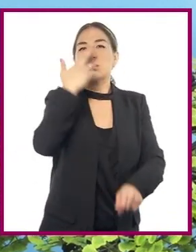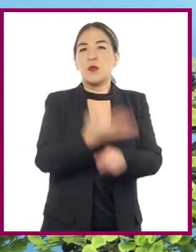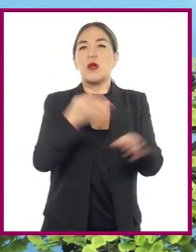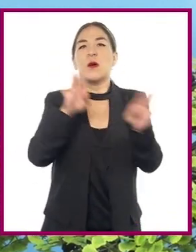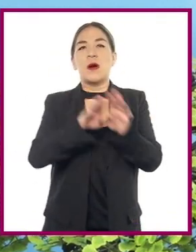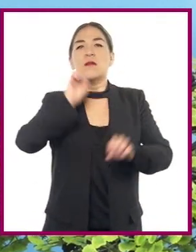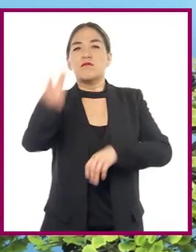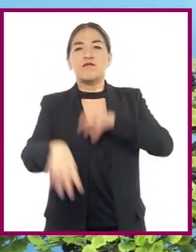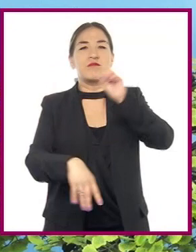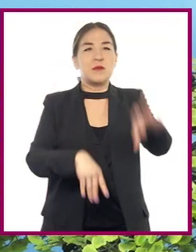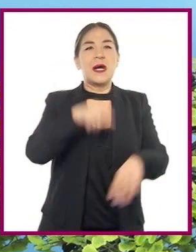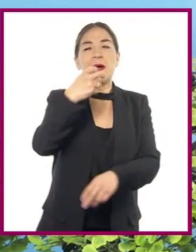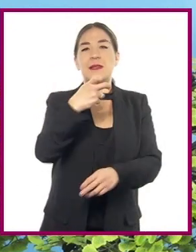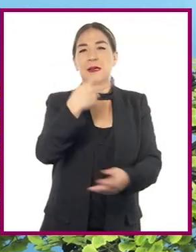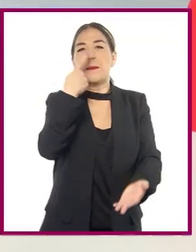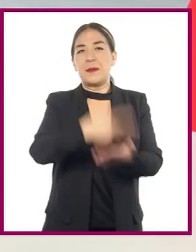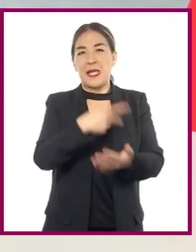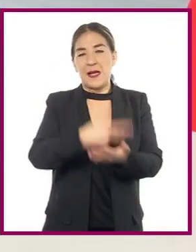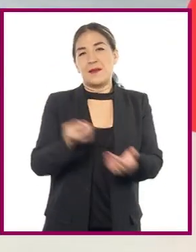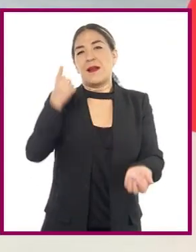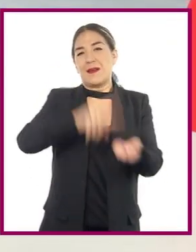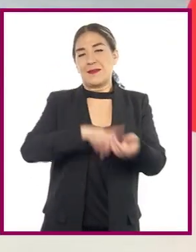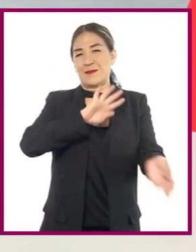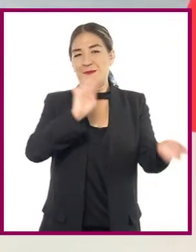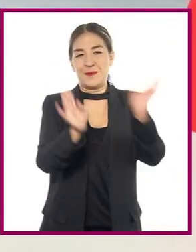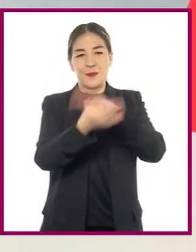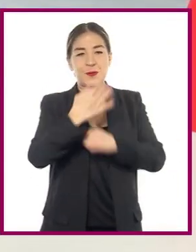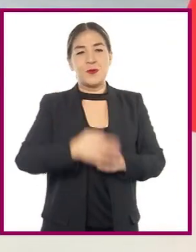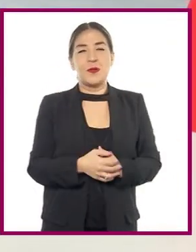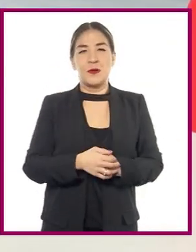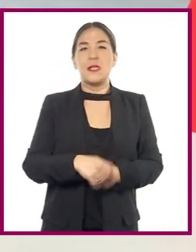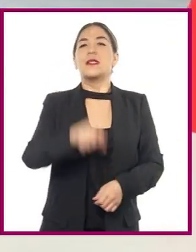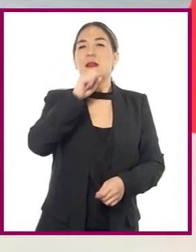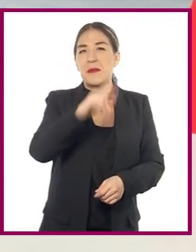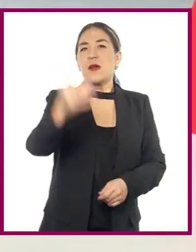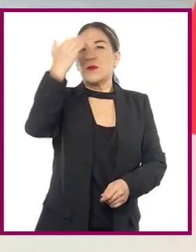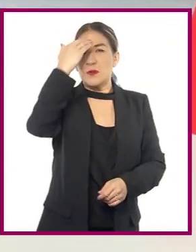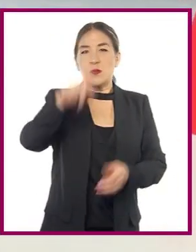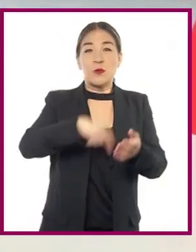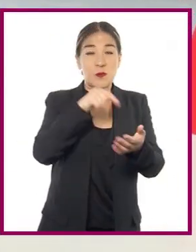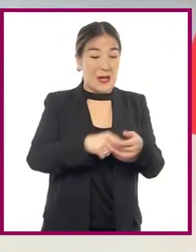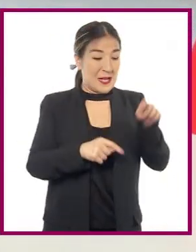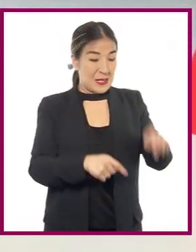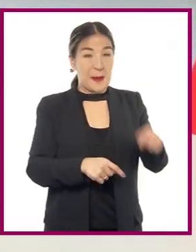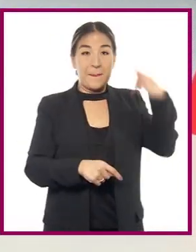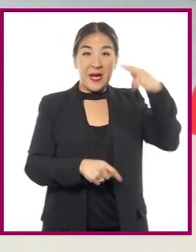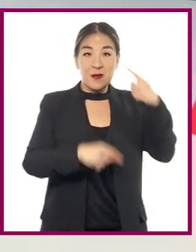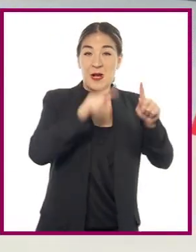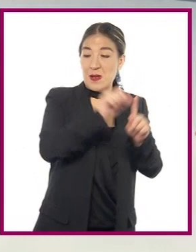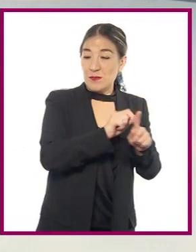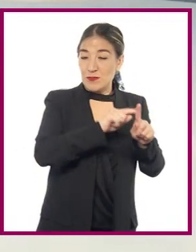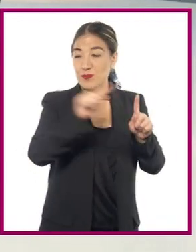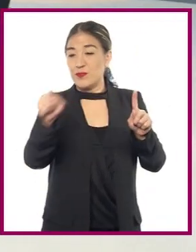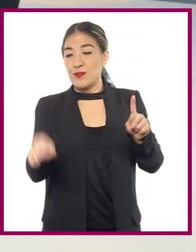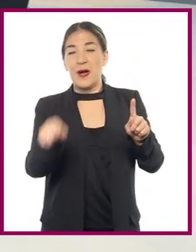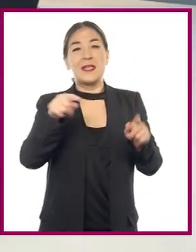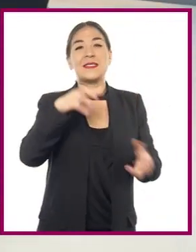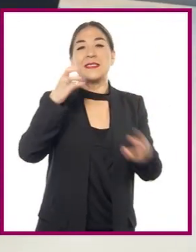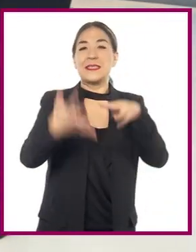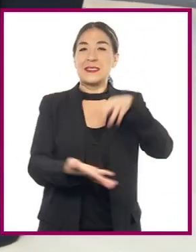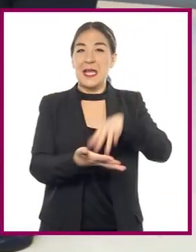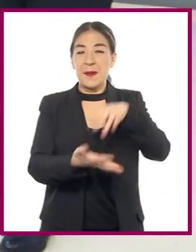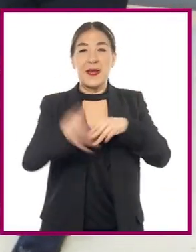distribución de la plata en el mundo. Conocimos la ruta que va de Veracruz al puerto de Sevilla, en